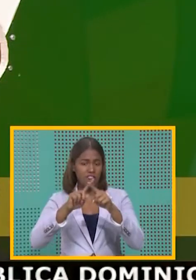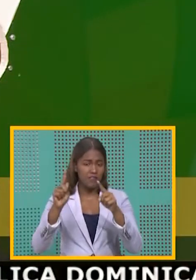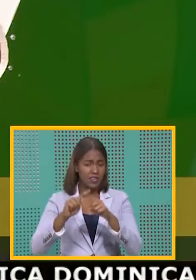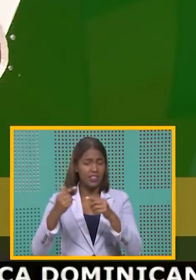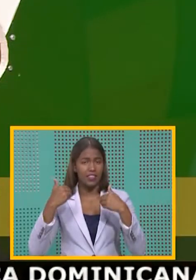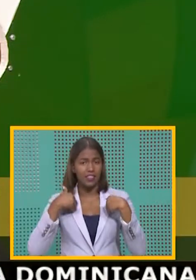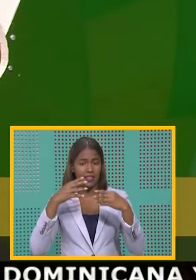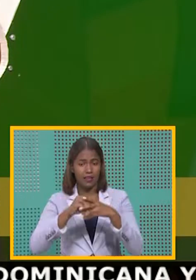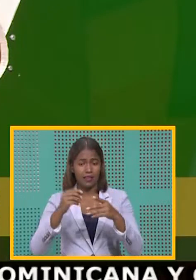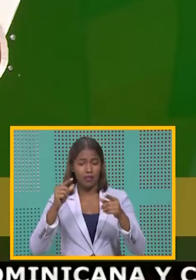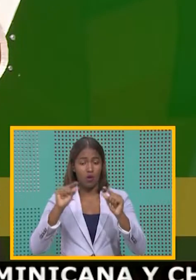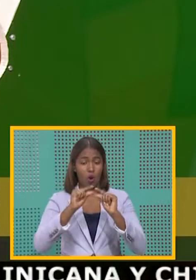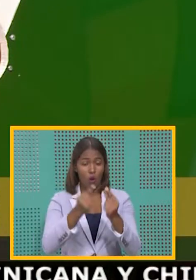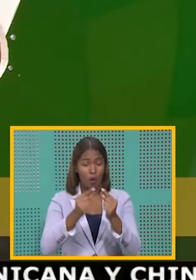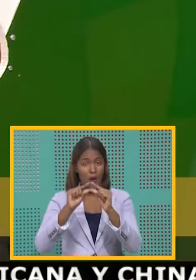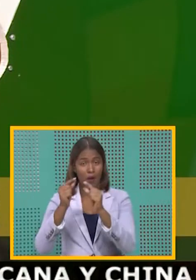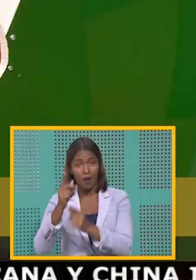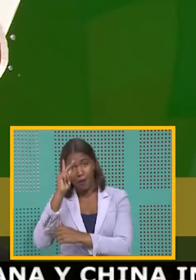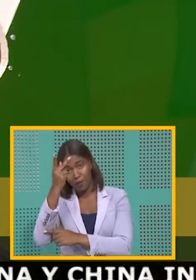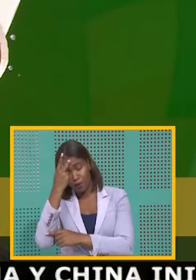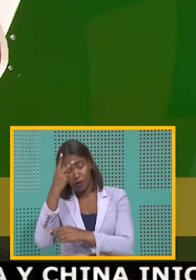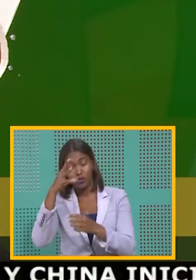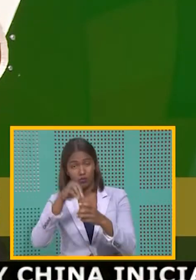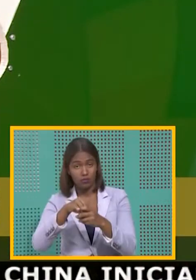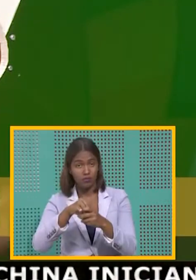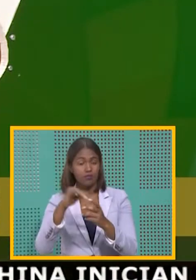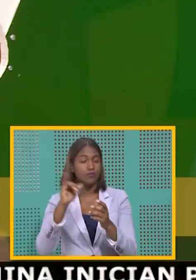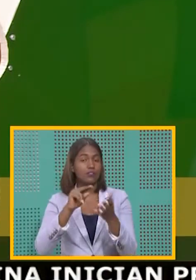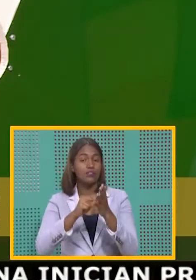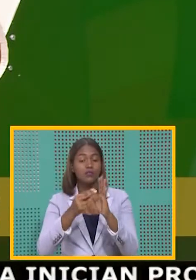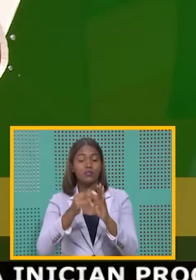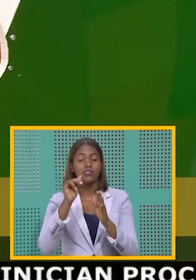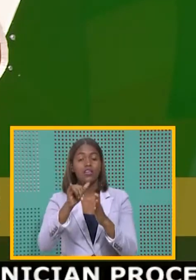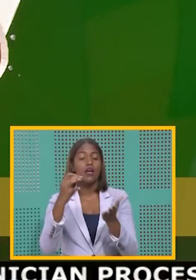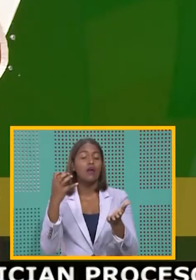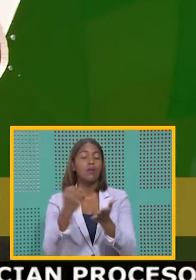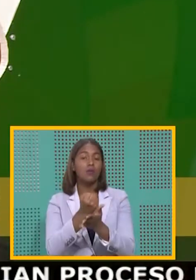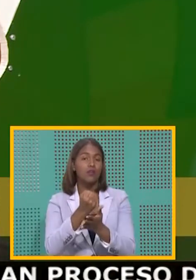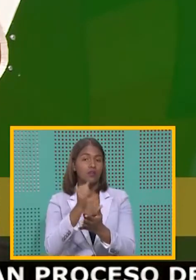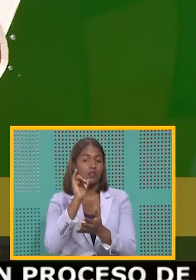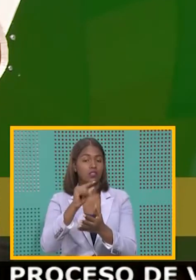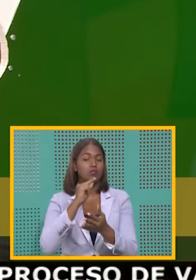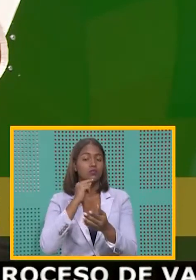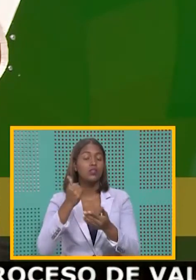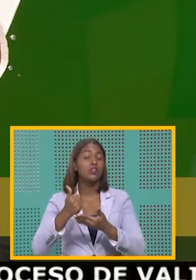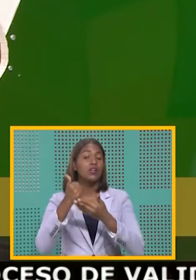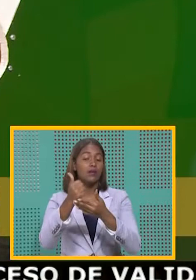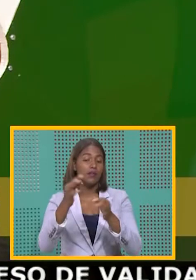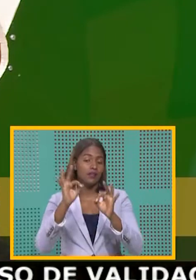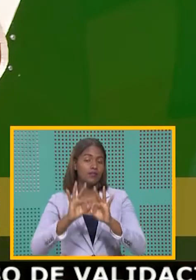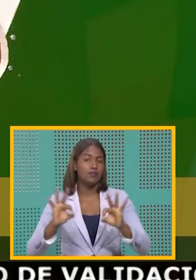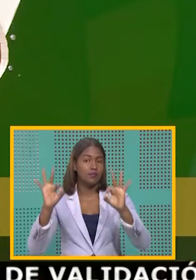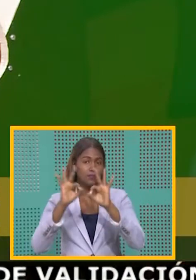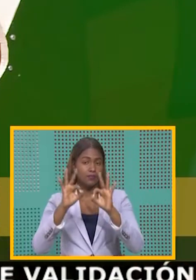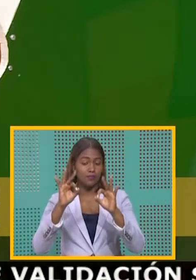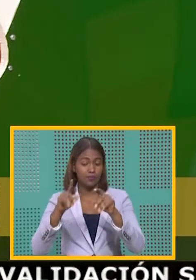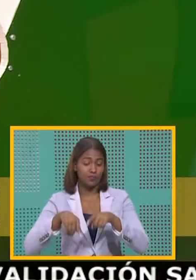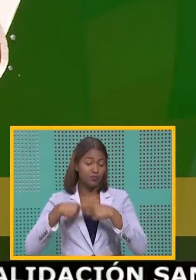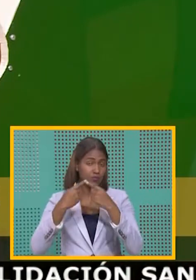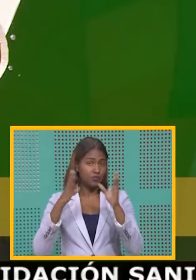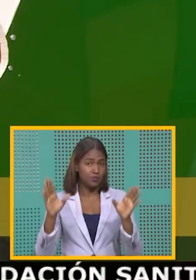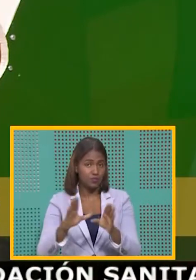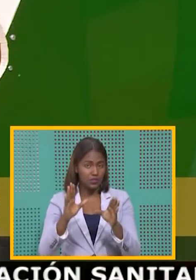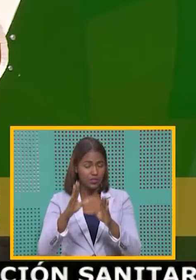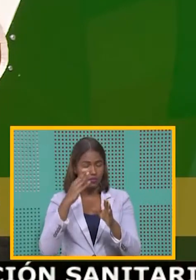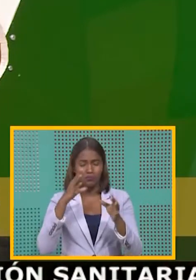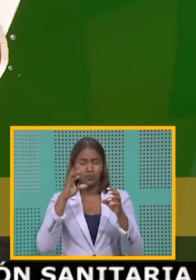fracciones de los partidos y no hay un árbitro que administre. Entonces, en esta oportunidad, eso es un elemento importantísimo de que se está haciendo